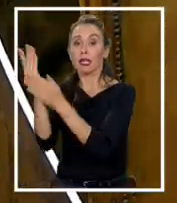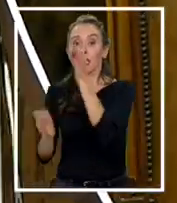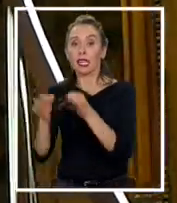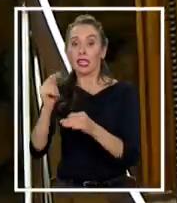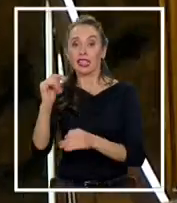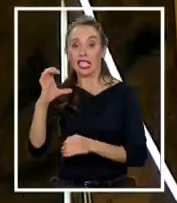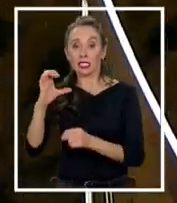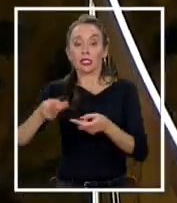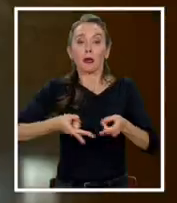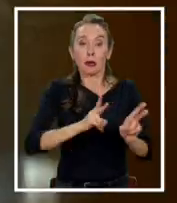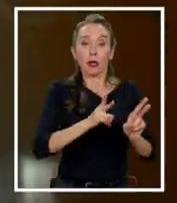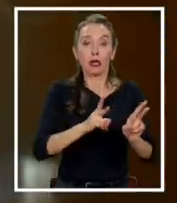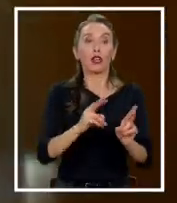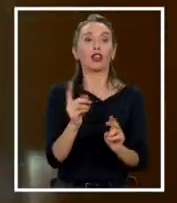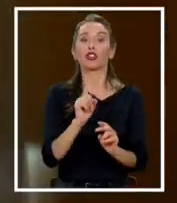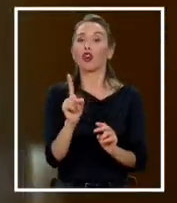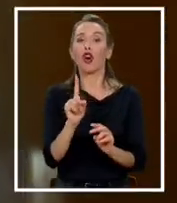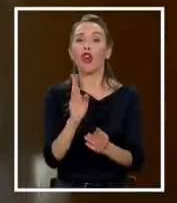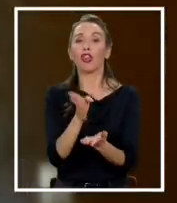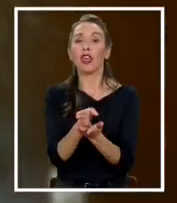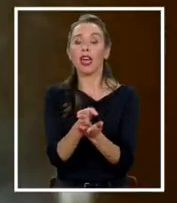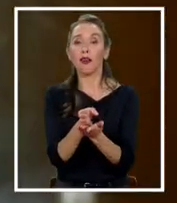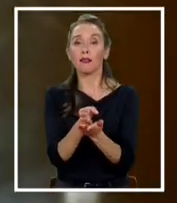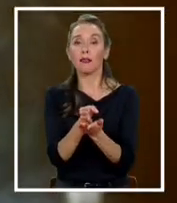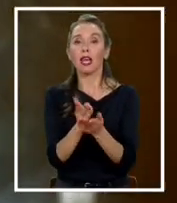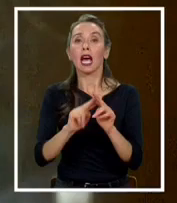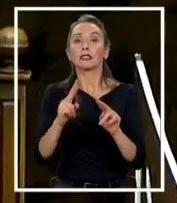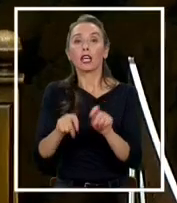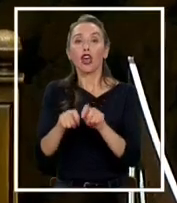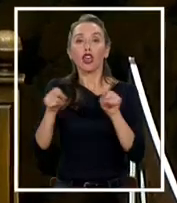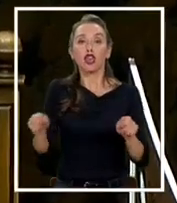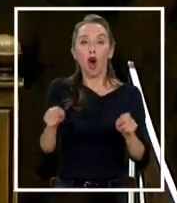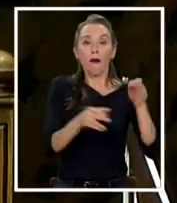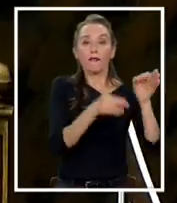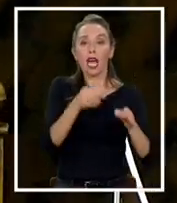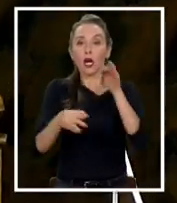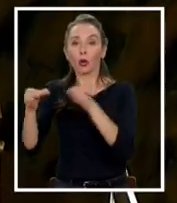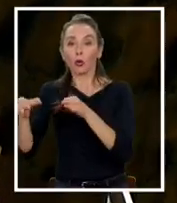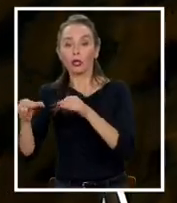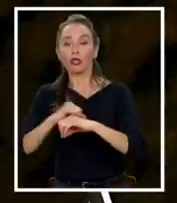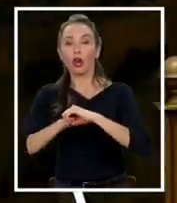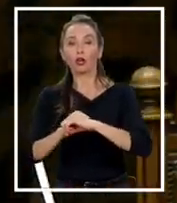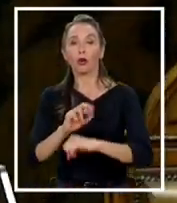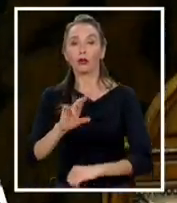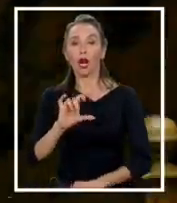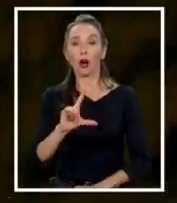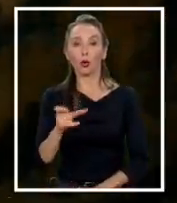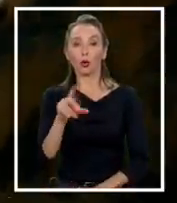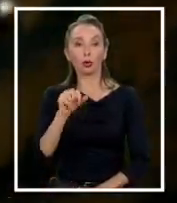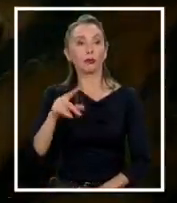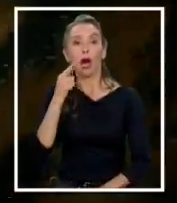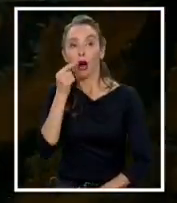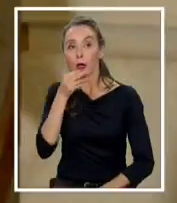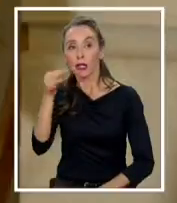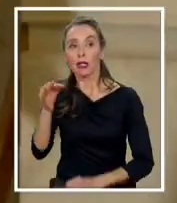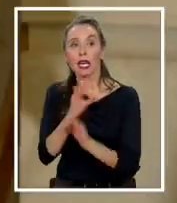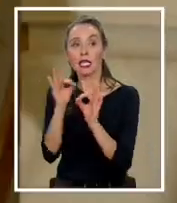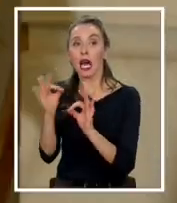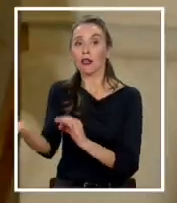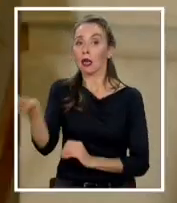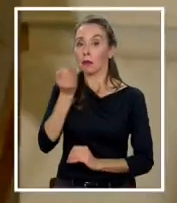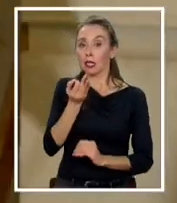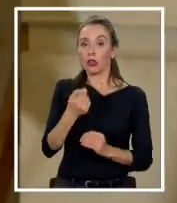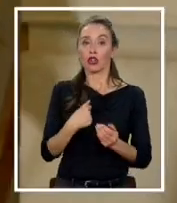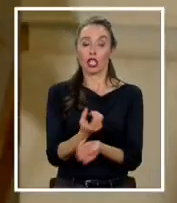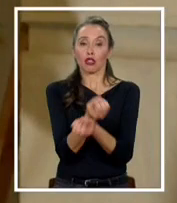el TC, que estimó improcedente realizar una suerte de doble juicio contra Raúl Guzmán. Nadie me ha sugerido renunciar